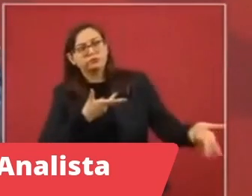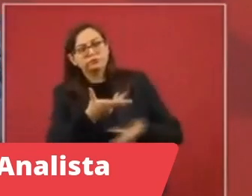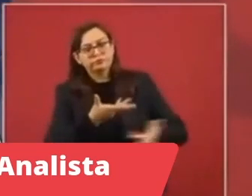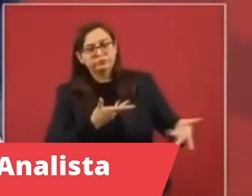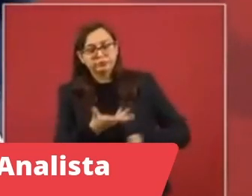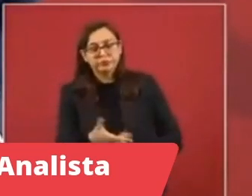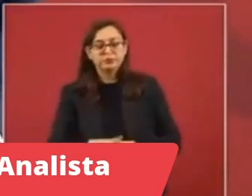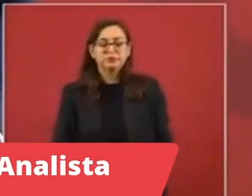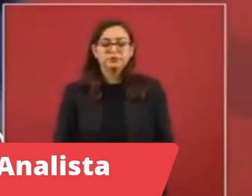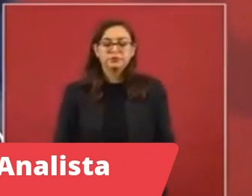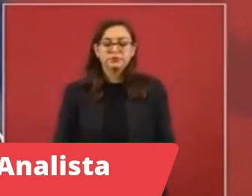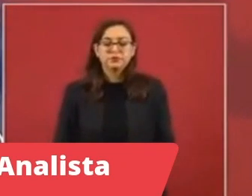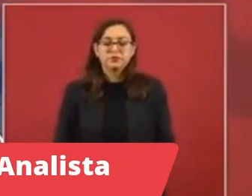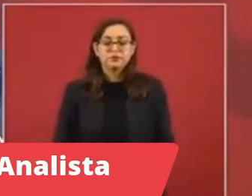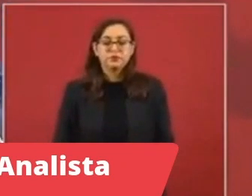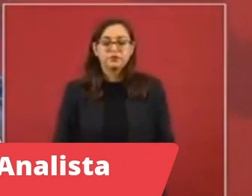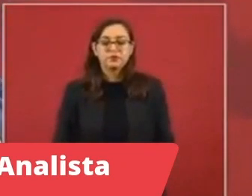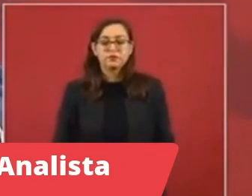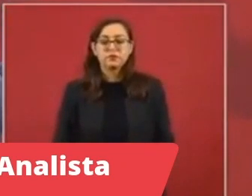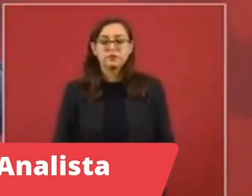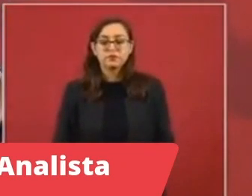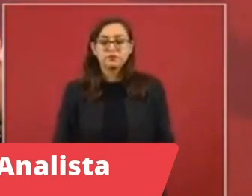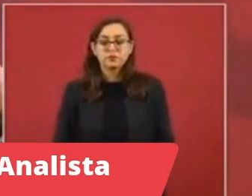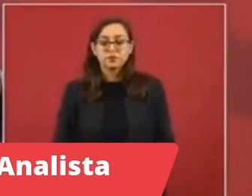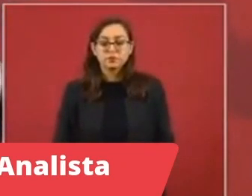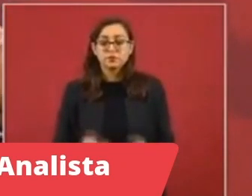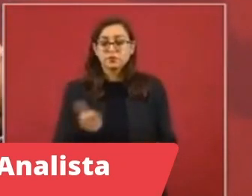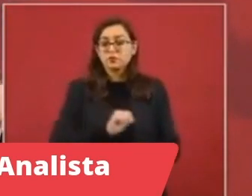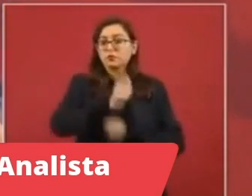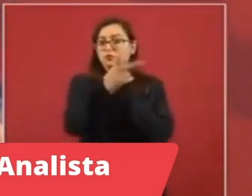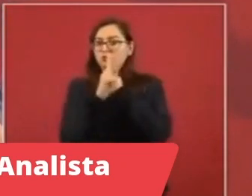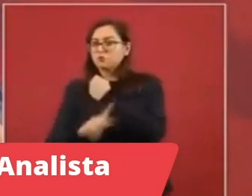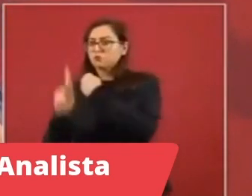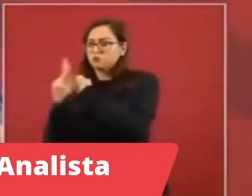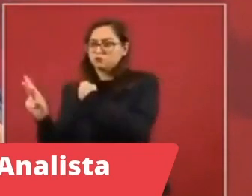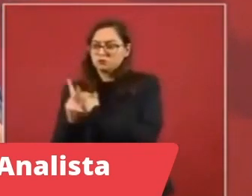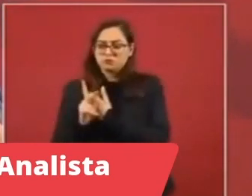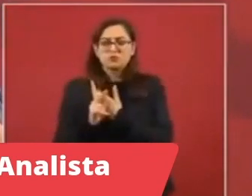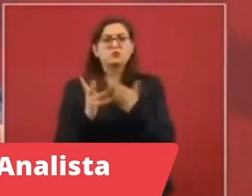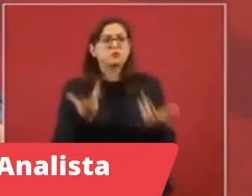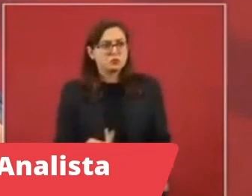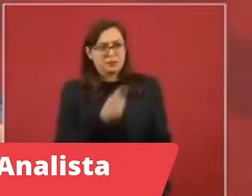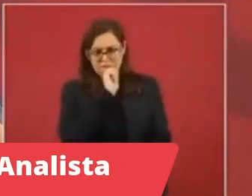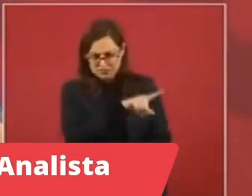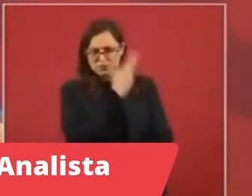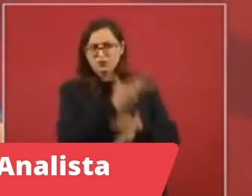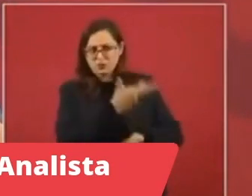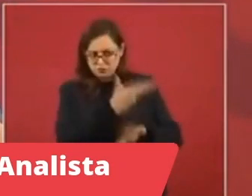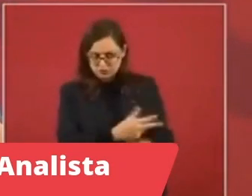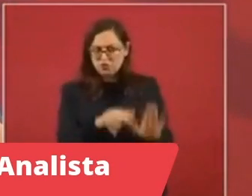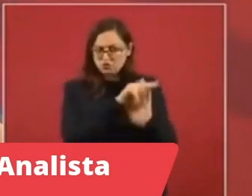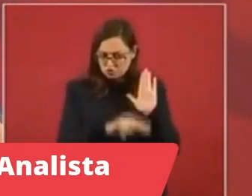las políticas de los países occidentales, Estados Unidos, Inglaterra y Unión Europea. Ahora,